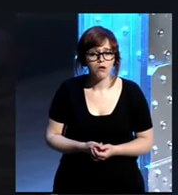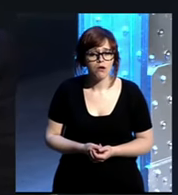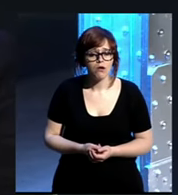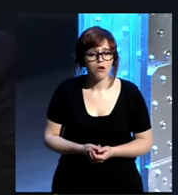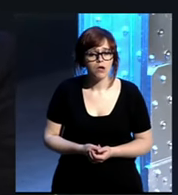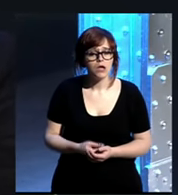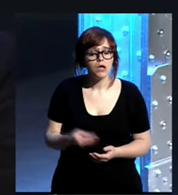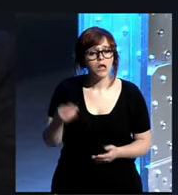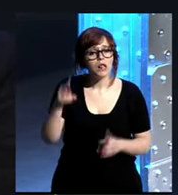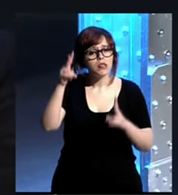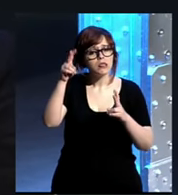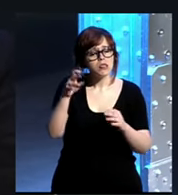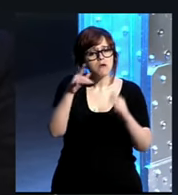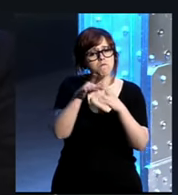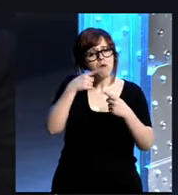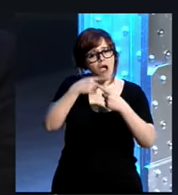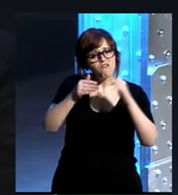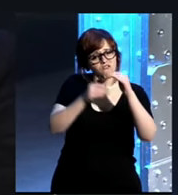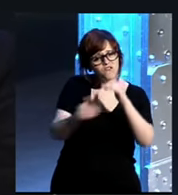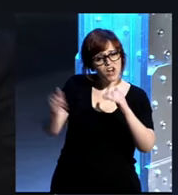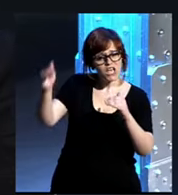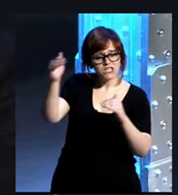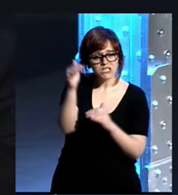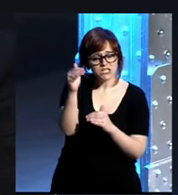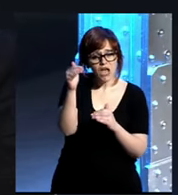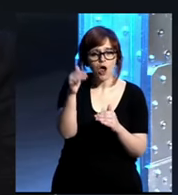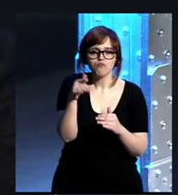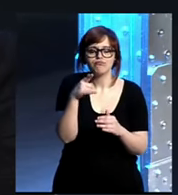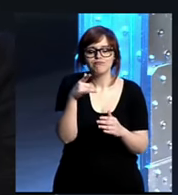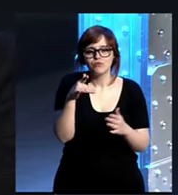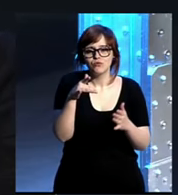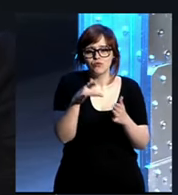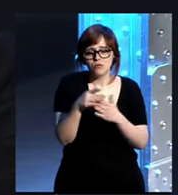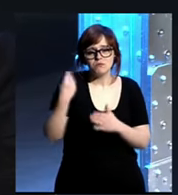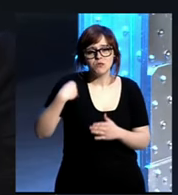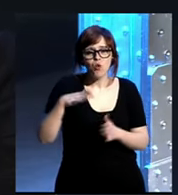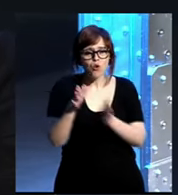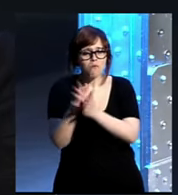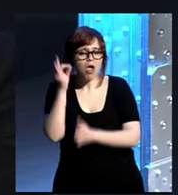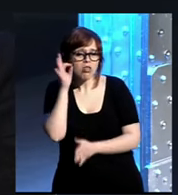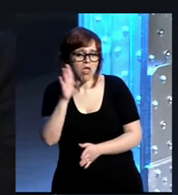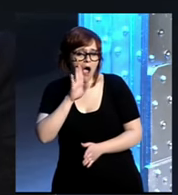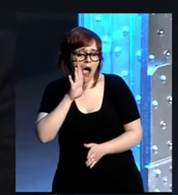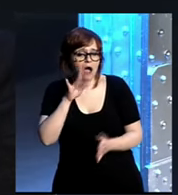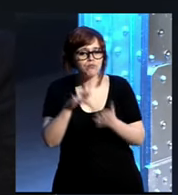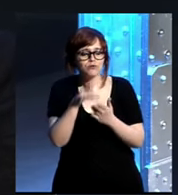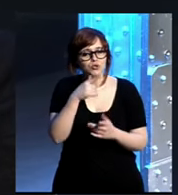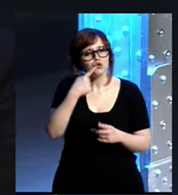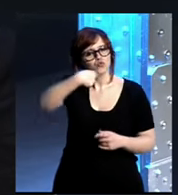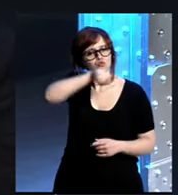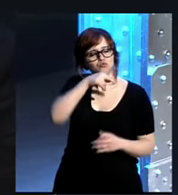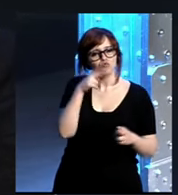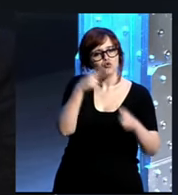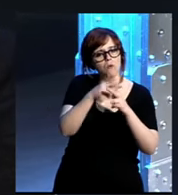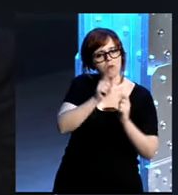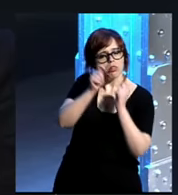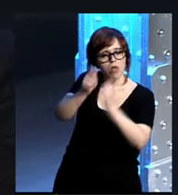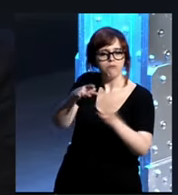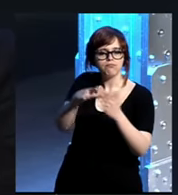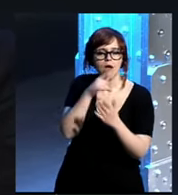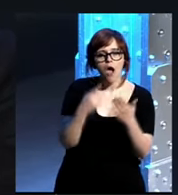las brechas que identificaba Sonia, nosotros les hemos puesto nombre y apellido, ¿no? Que son, pues, para nosotros, brecha geográfica, brecha de capacitación y tal. Y luego